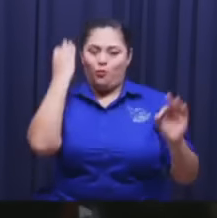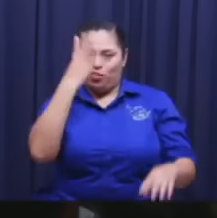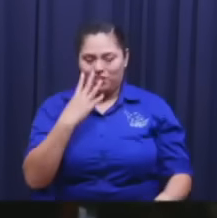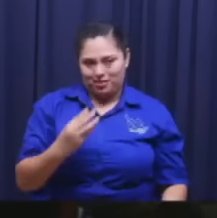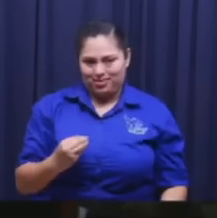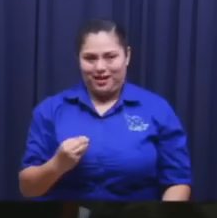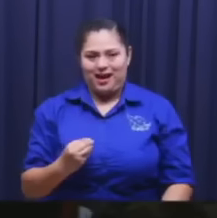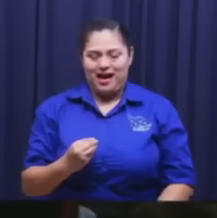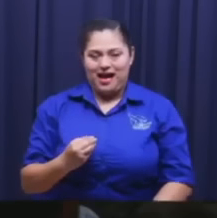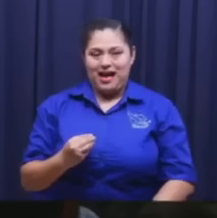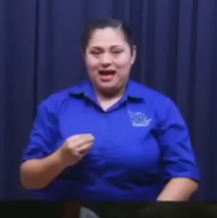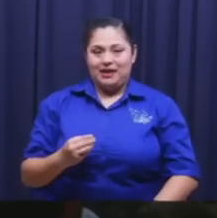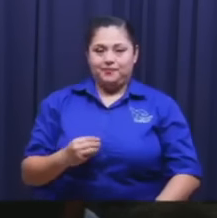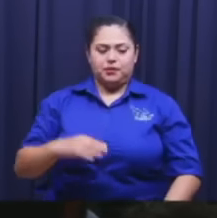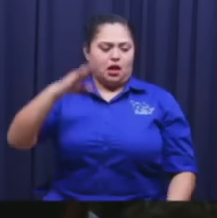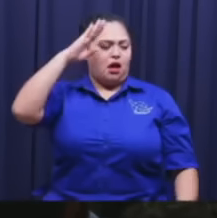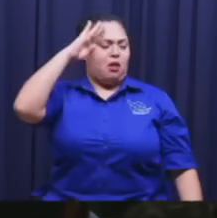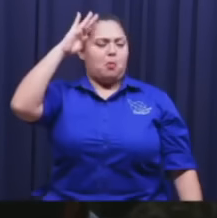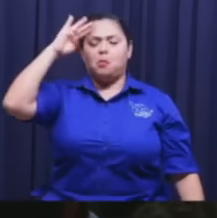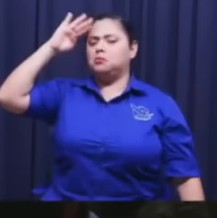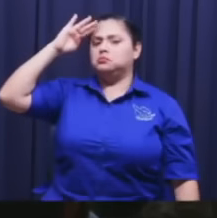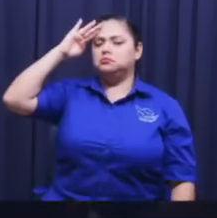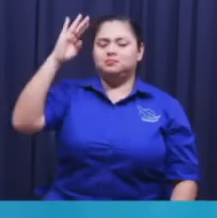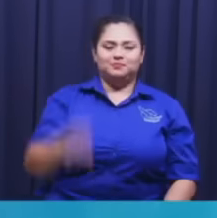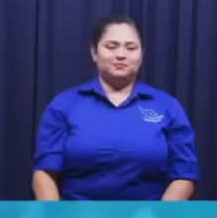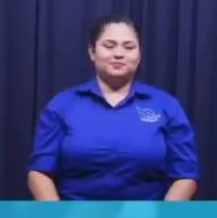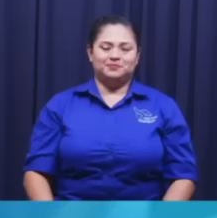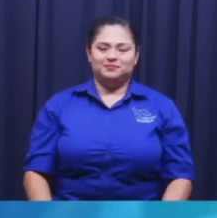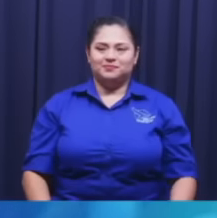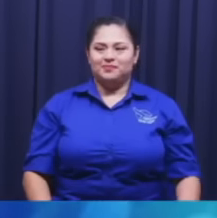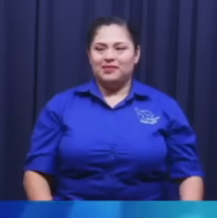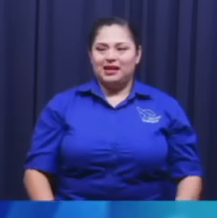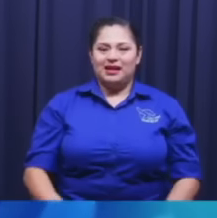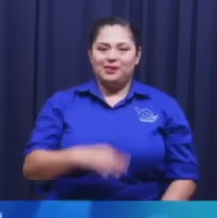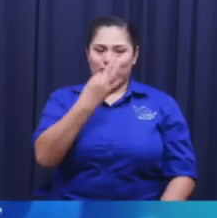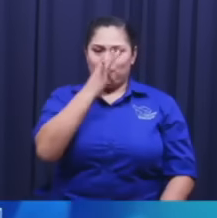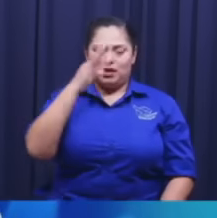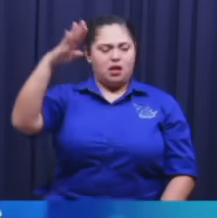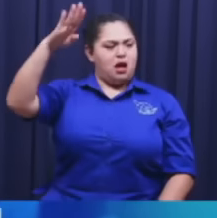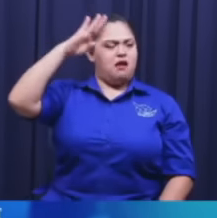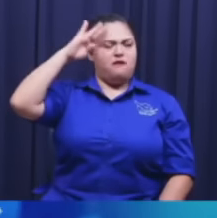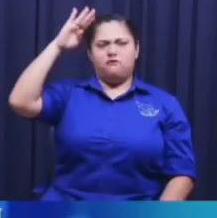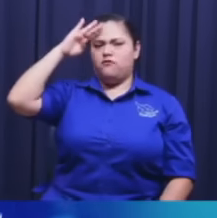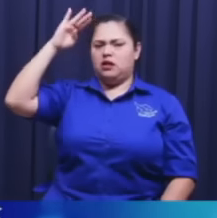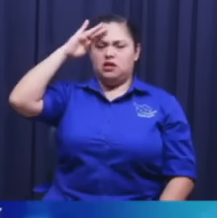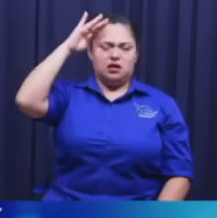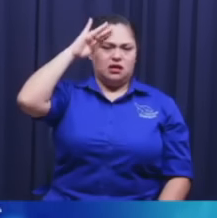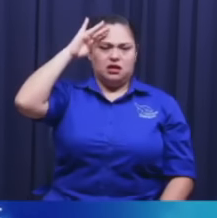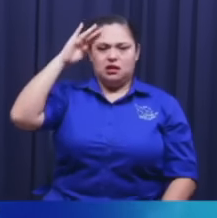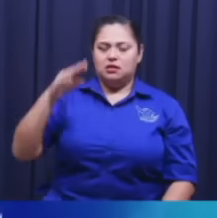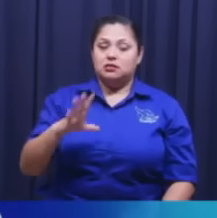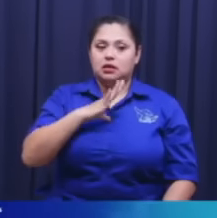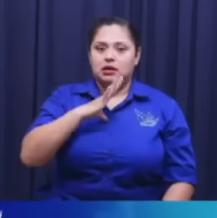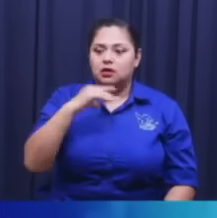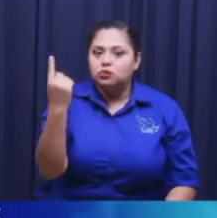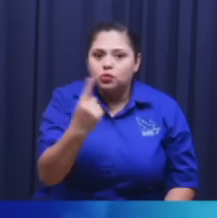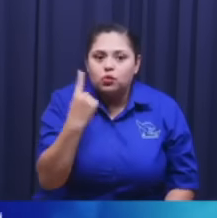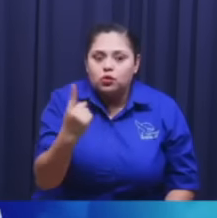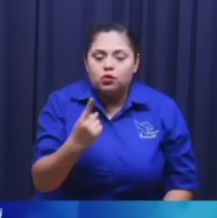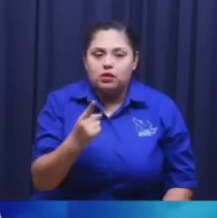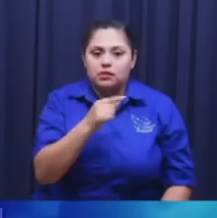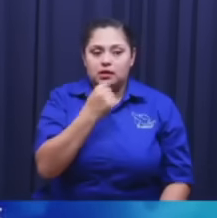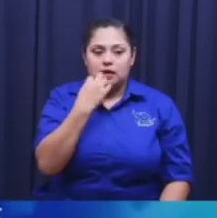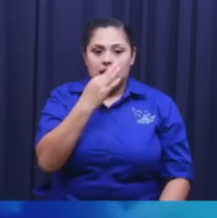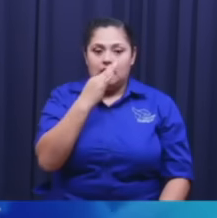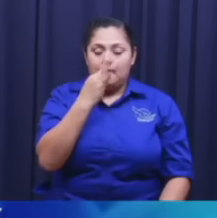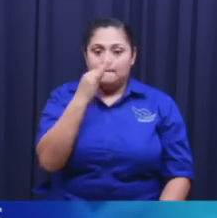Pues aparte que era la jefa, ¿va usted? Era la jefa y tenía todo, y de ella venía